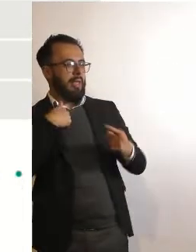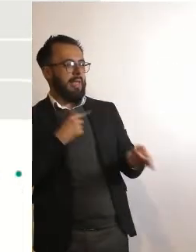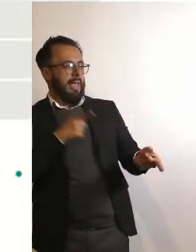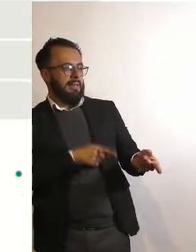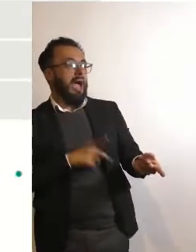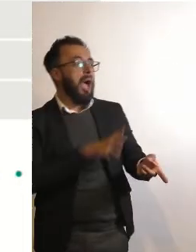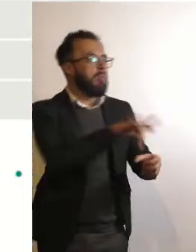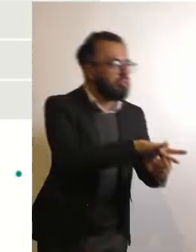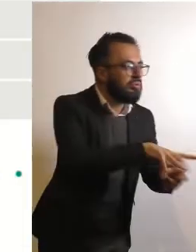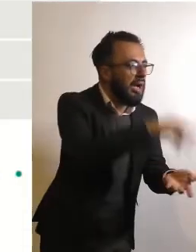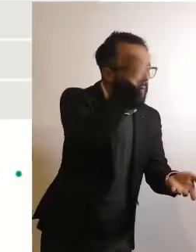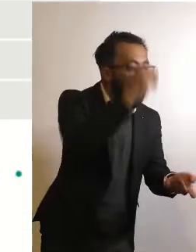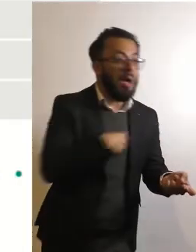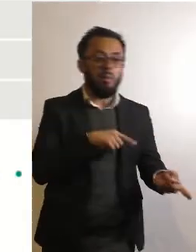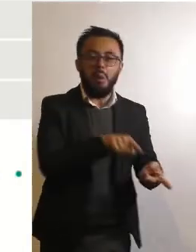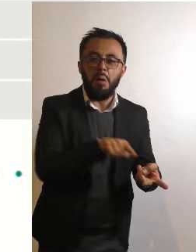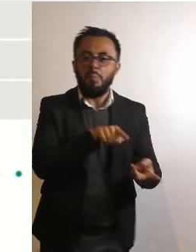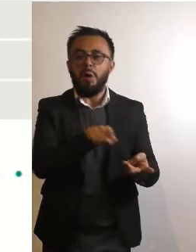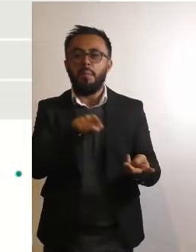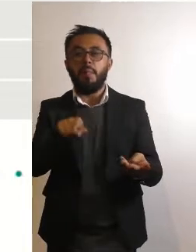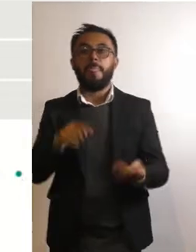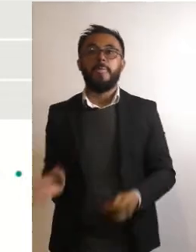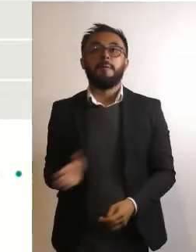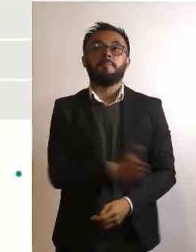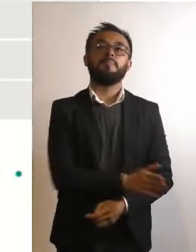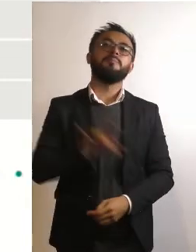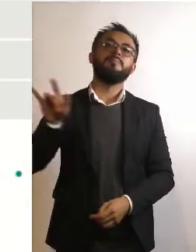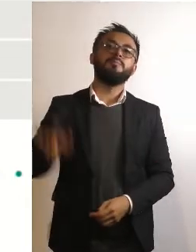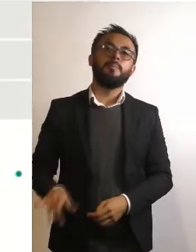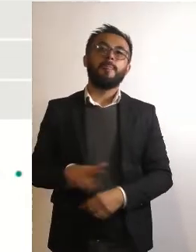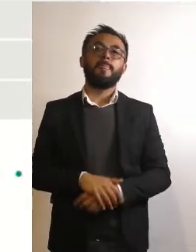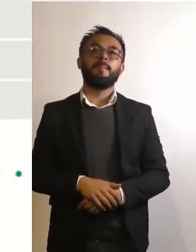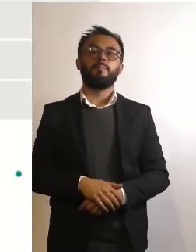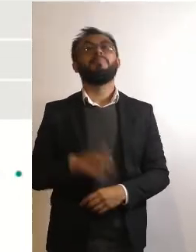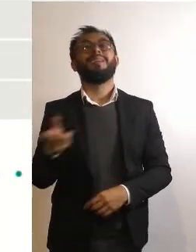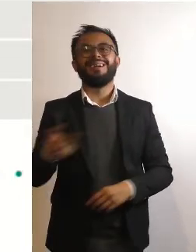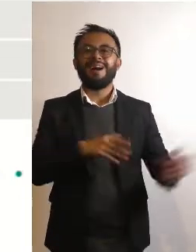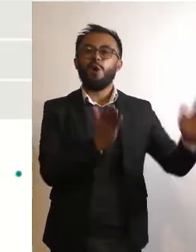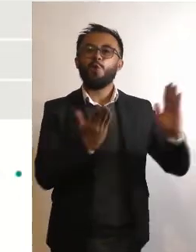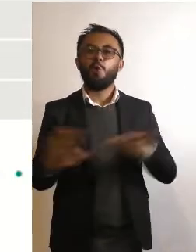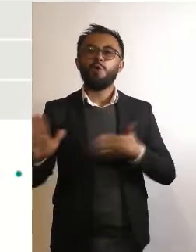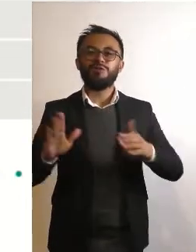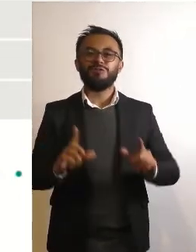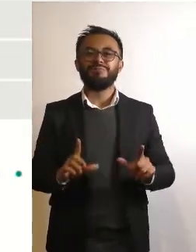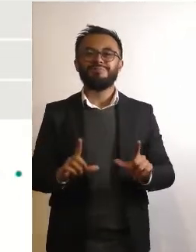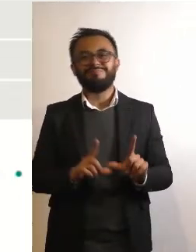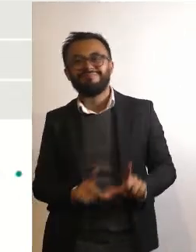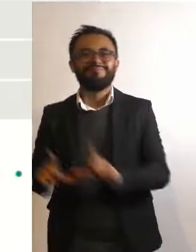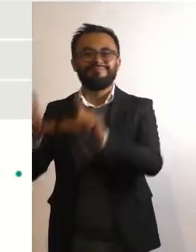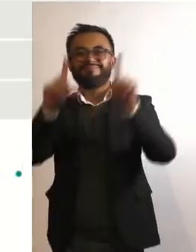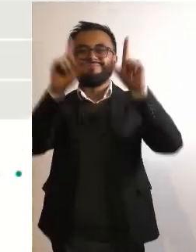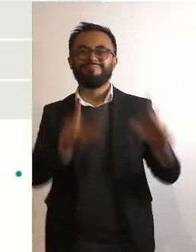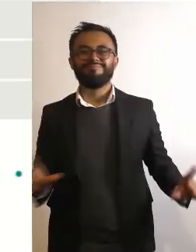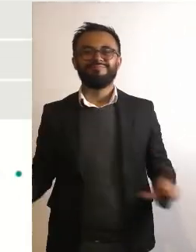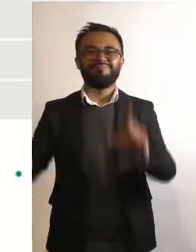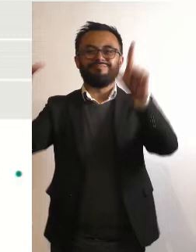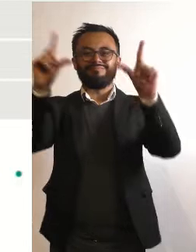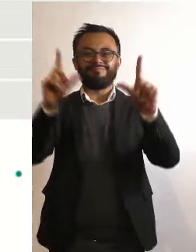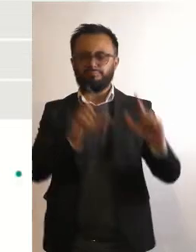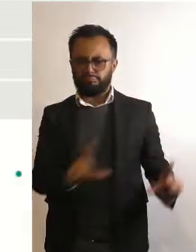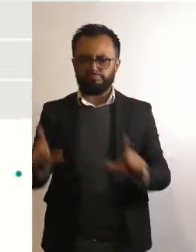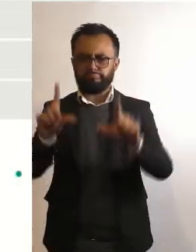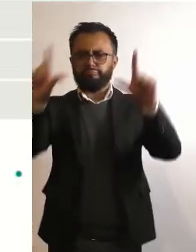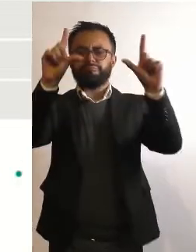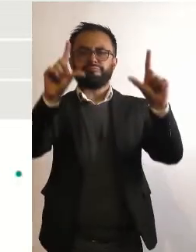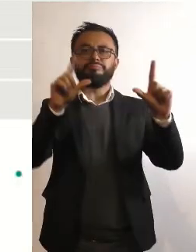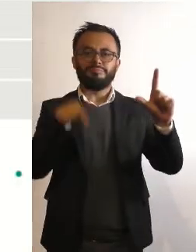Estos son algunos de los cursos certificados universitarios de posgrados, de igual forma, en donde los estudiantes